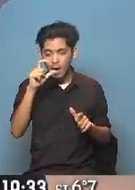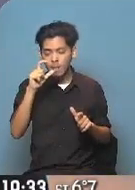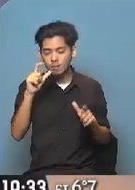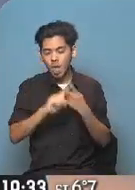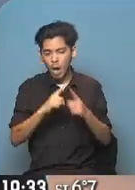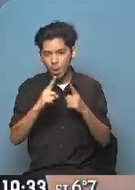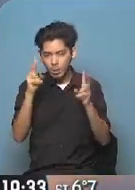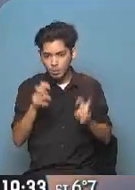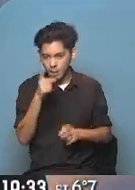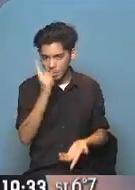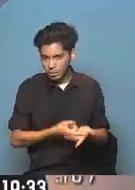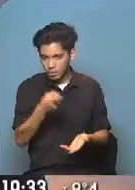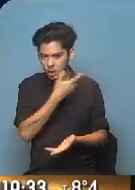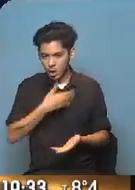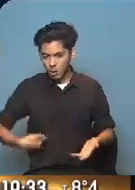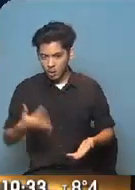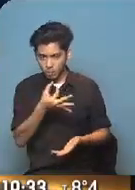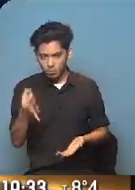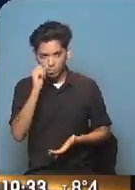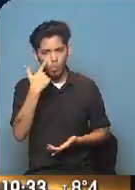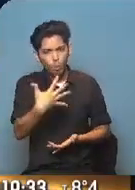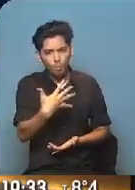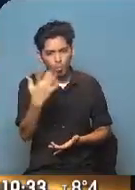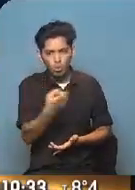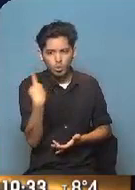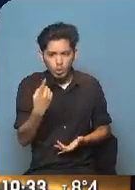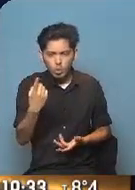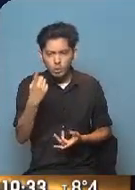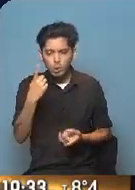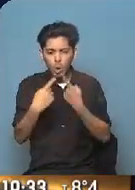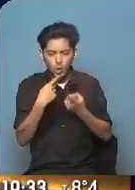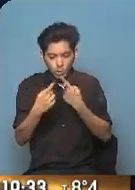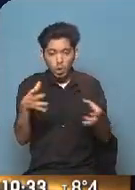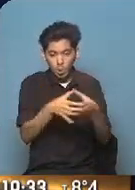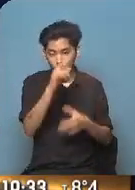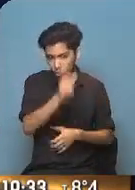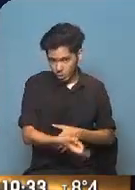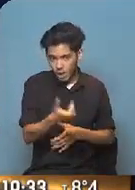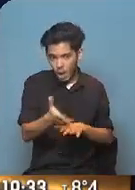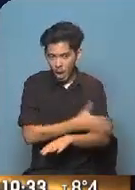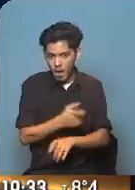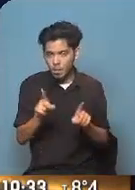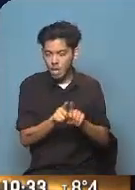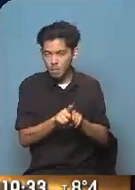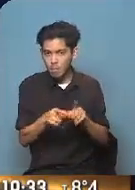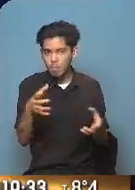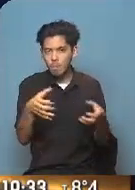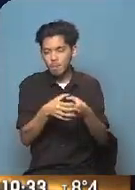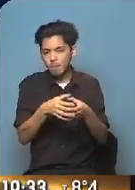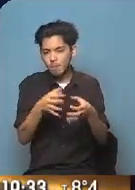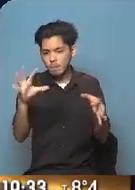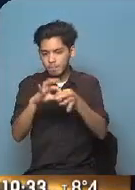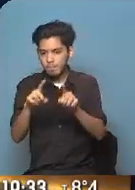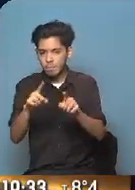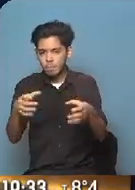decisión que ha tomado el gobierno obviamente digamos nosotros no solamente fue consultado nuestro partido previamente digamos como parte integrante de la